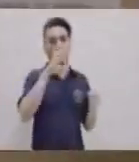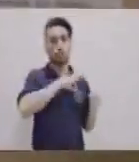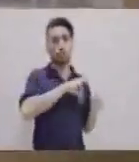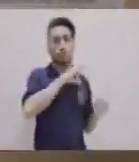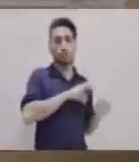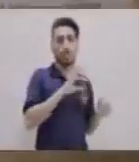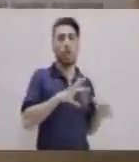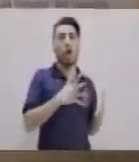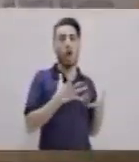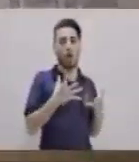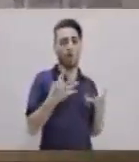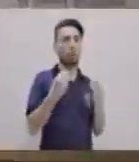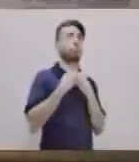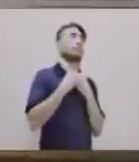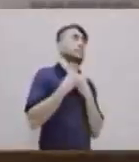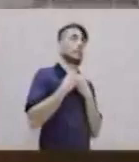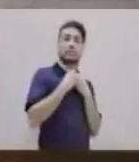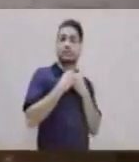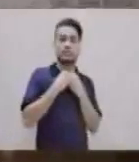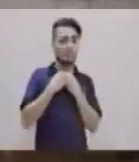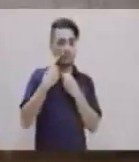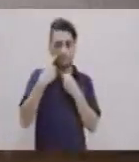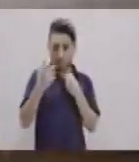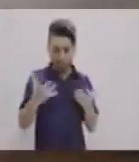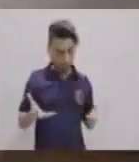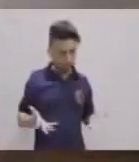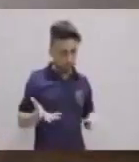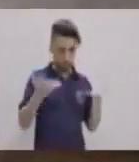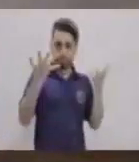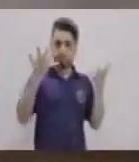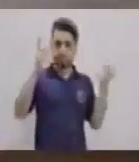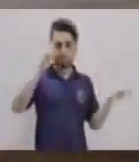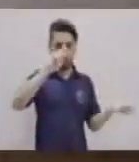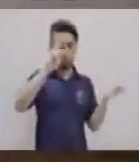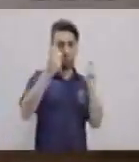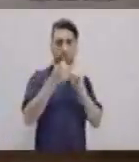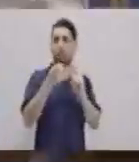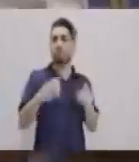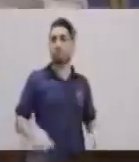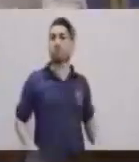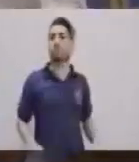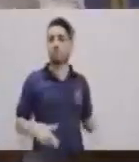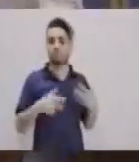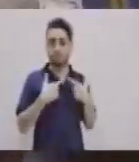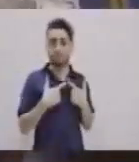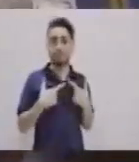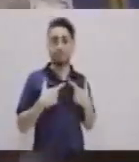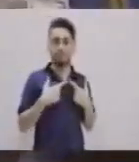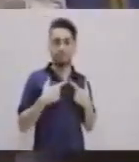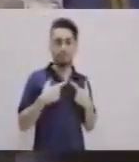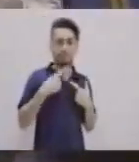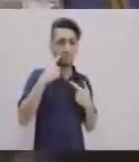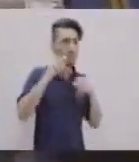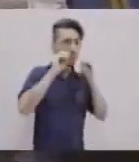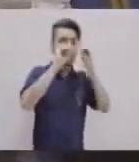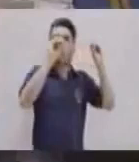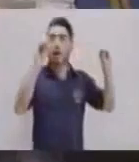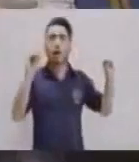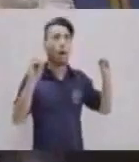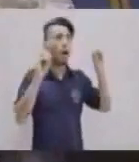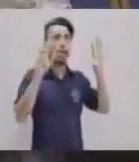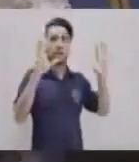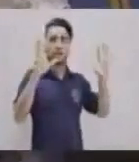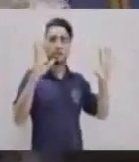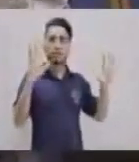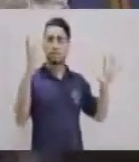esos conflictos no los afectaran, sino que fueran una oportunidad para transformar. Sí, pues tratar de maquillar esa situación a modo de que pues